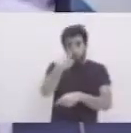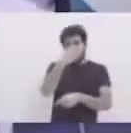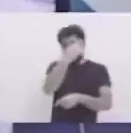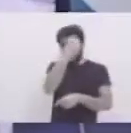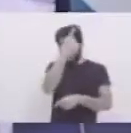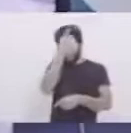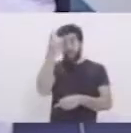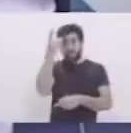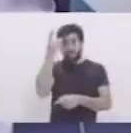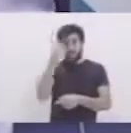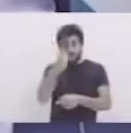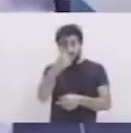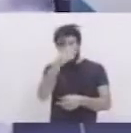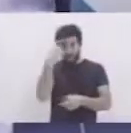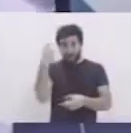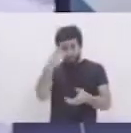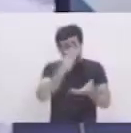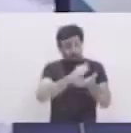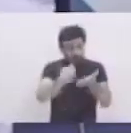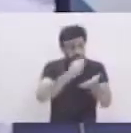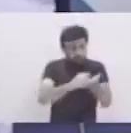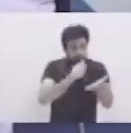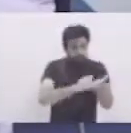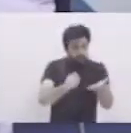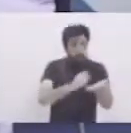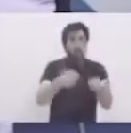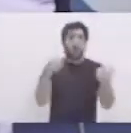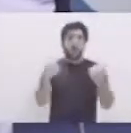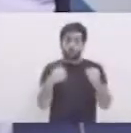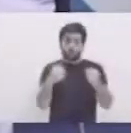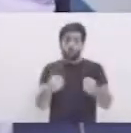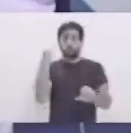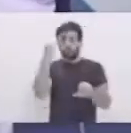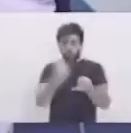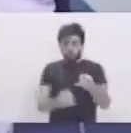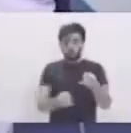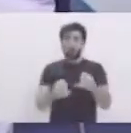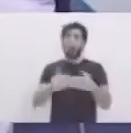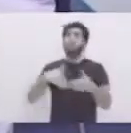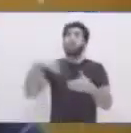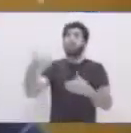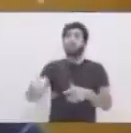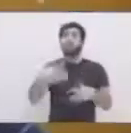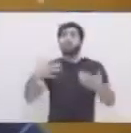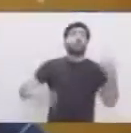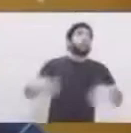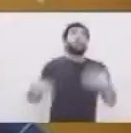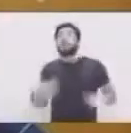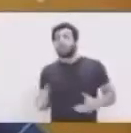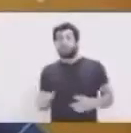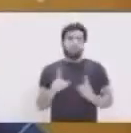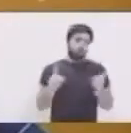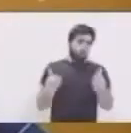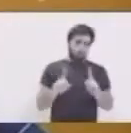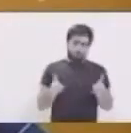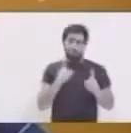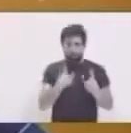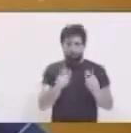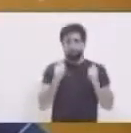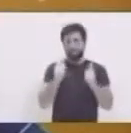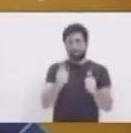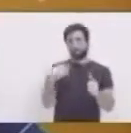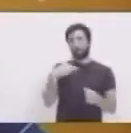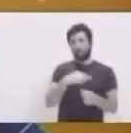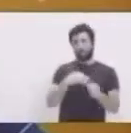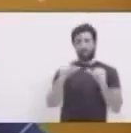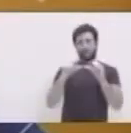con tiempo, llenar nuestro portafolio e ir aprendiendo poco a poco y no dejar todo a última hora. Recuerden usar siempre su mascarilla